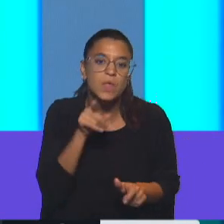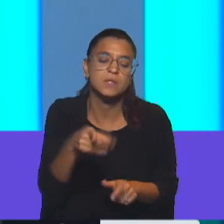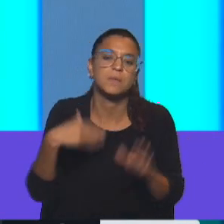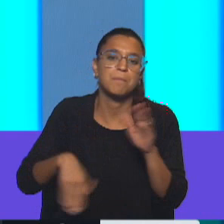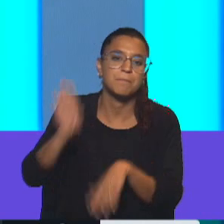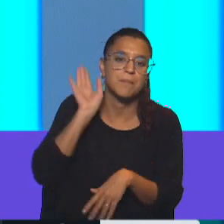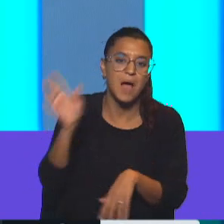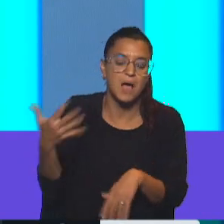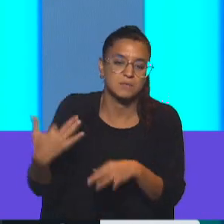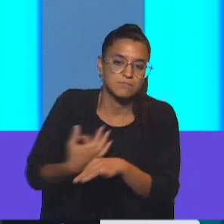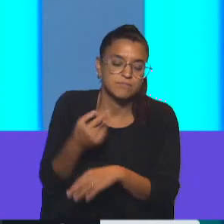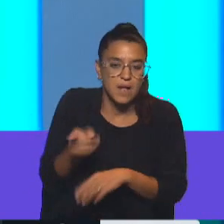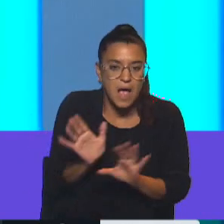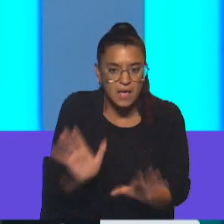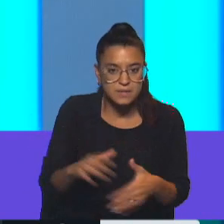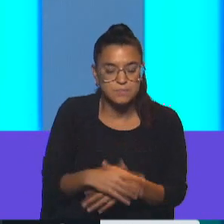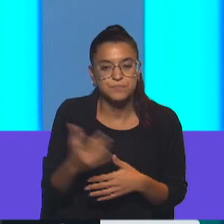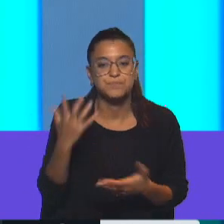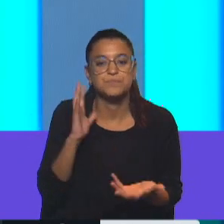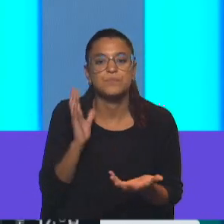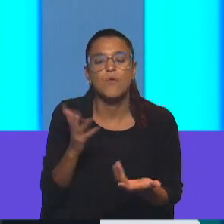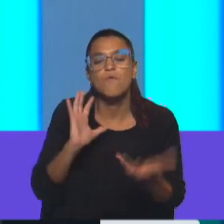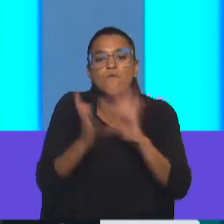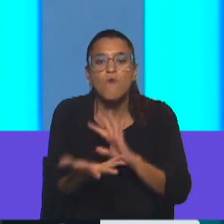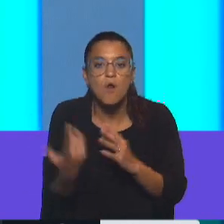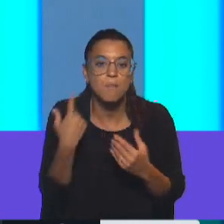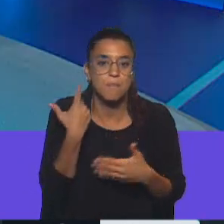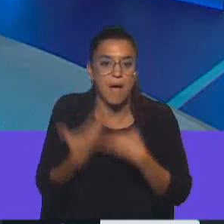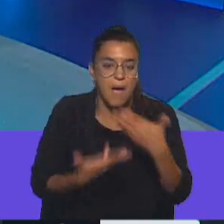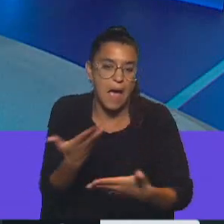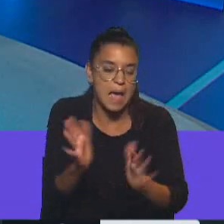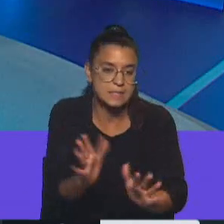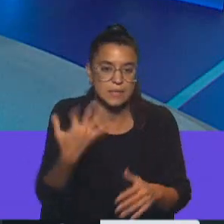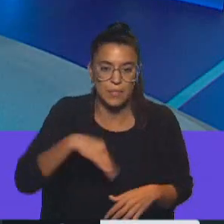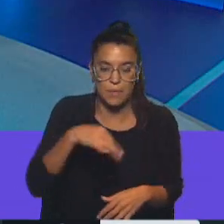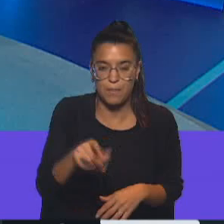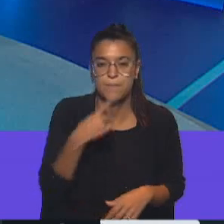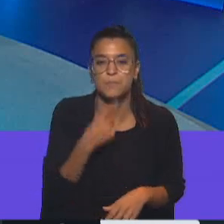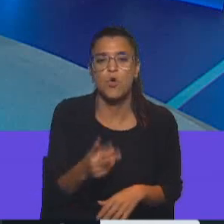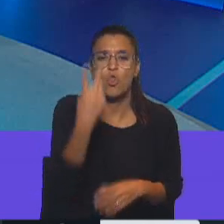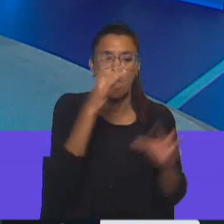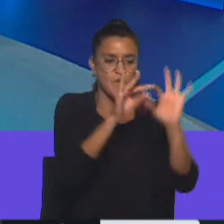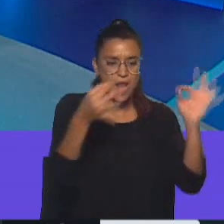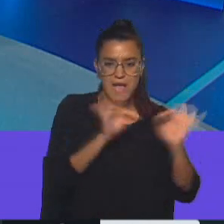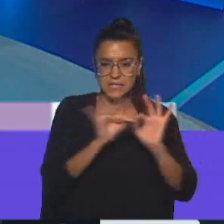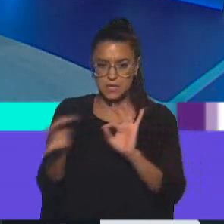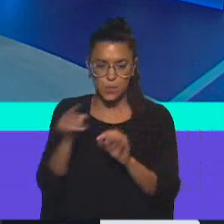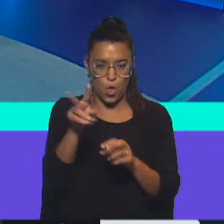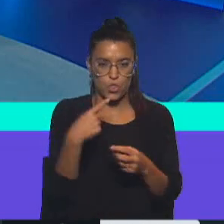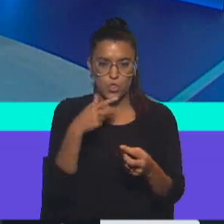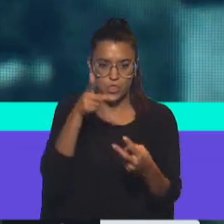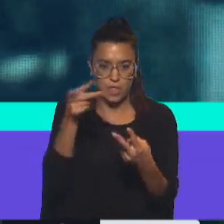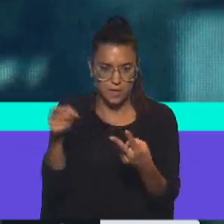mayor enseñanza que nos dejó el Holocausto y nuestro horizonte, nuestro modelo de conducta cívica. Jonathan, me quedo con dos frases que recién decías. Esto